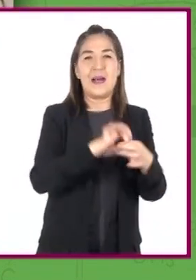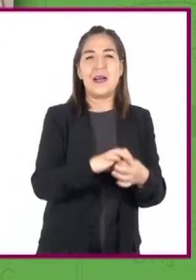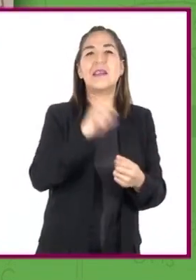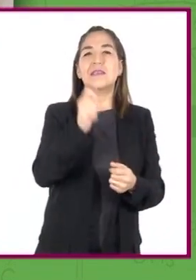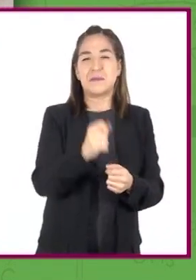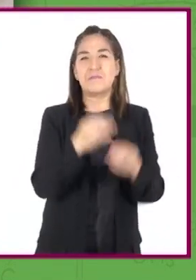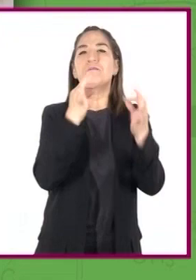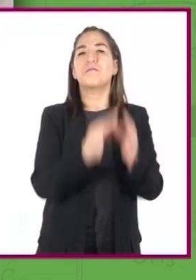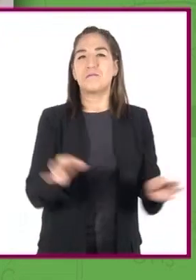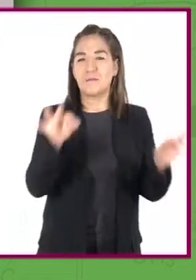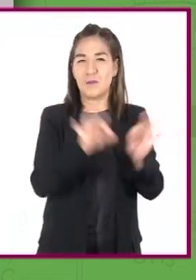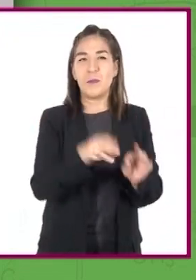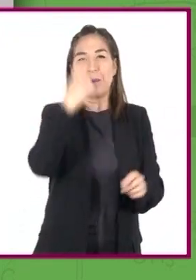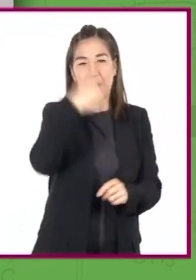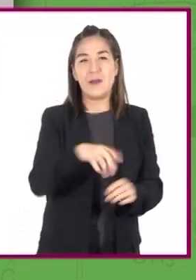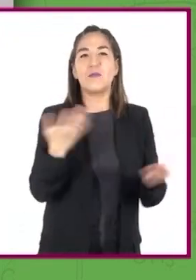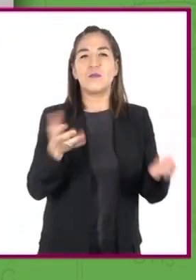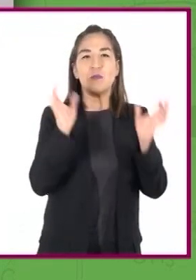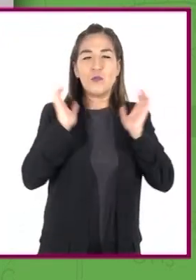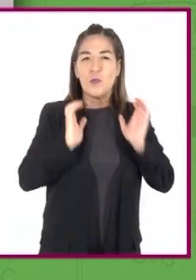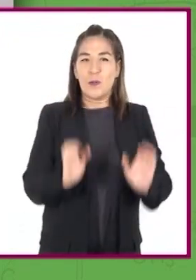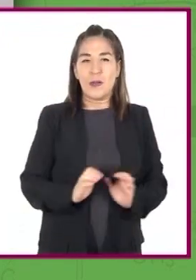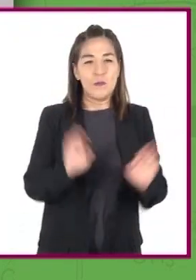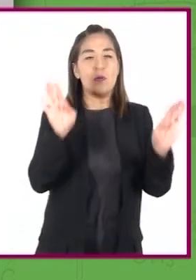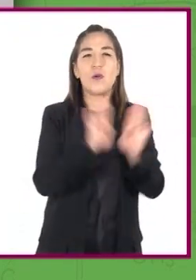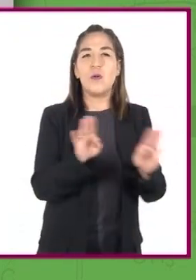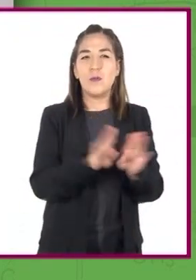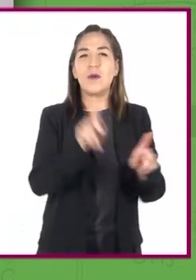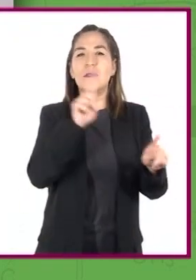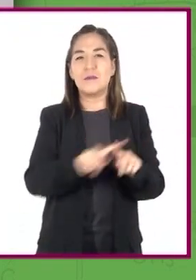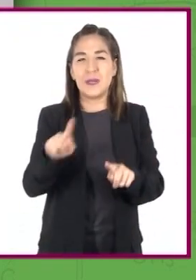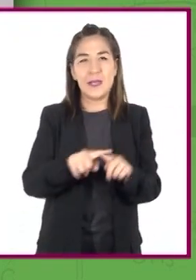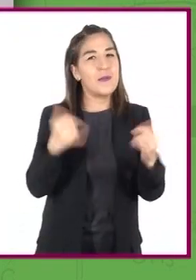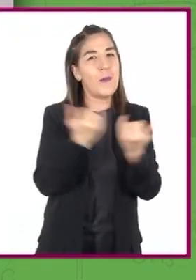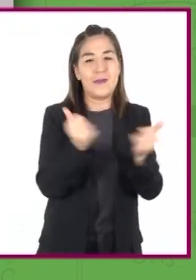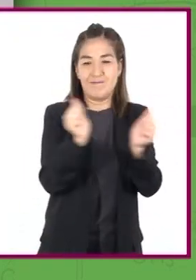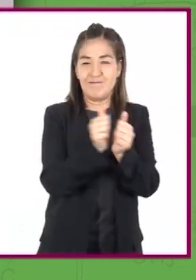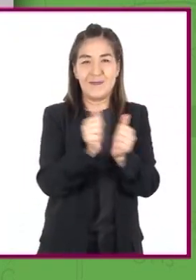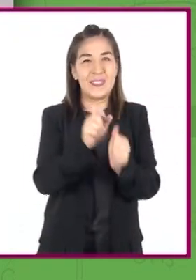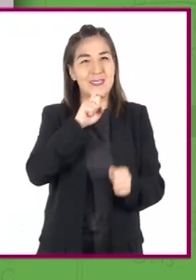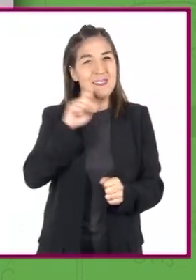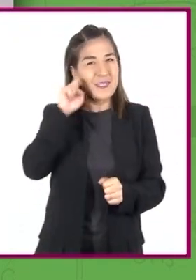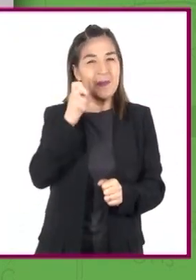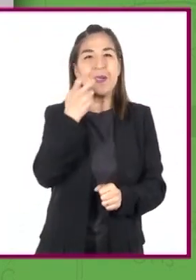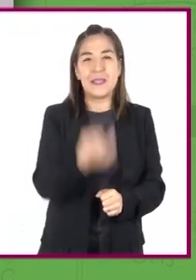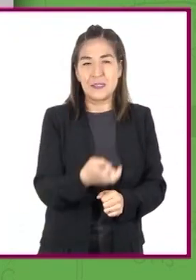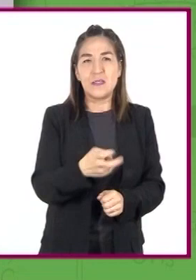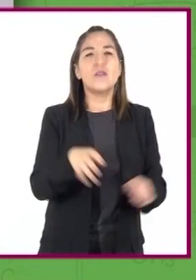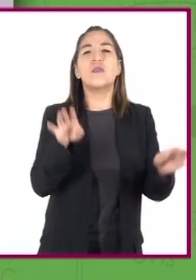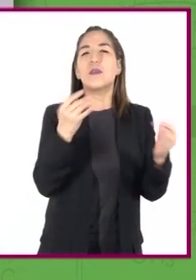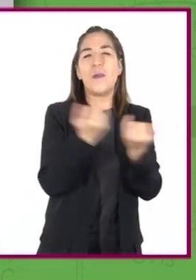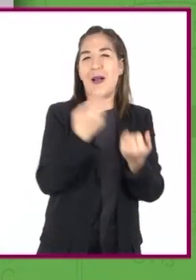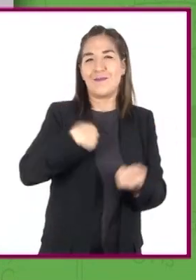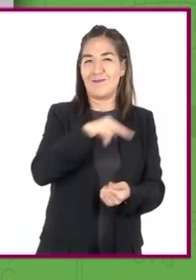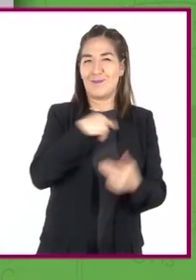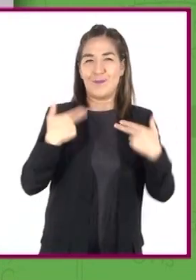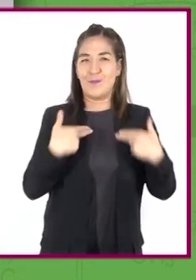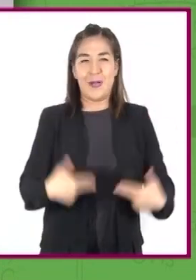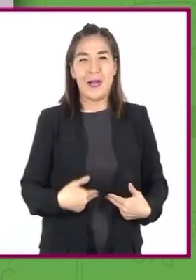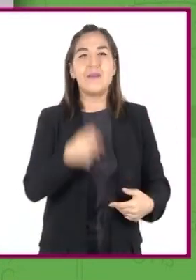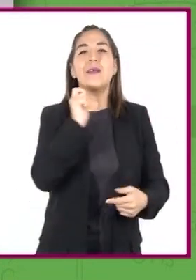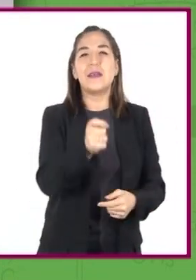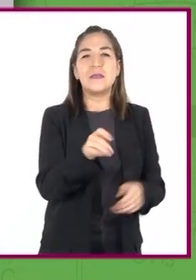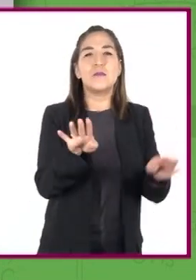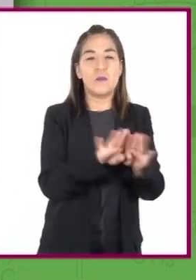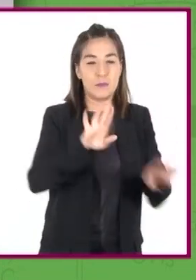realmente importante para los organismos que tienen reproducción sexual como nosotros. Básicamente, la meiosis es el proceso